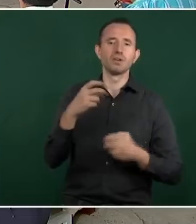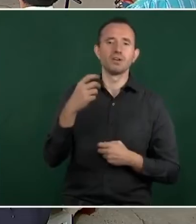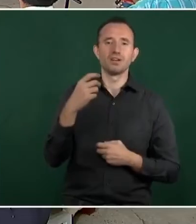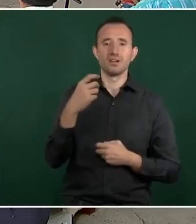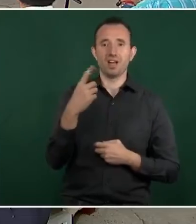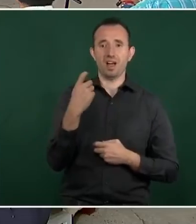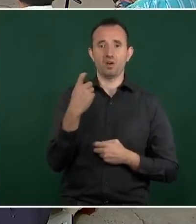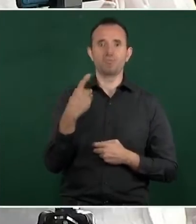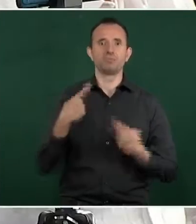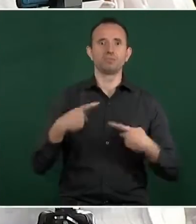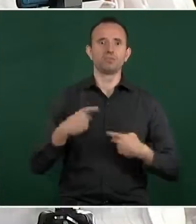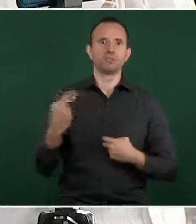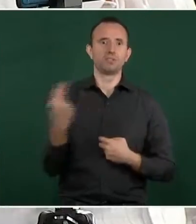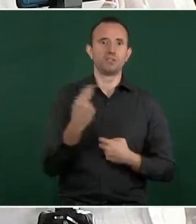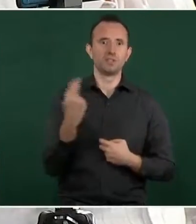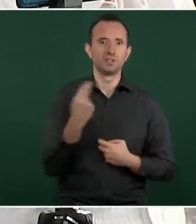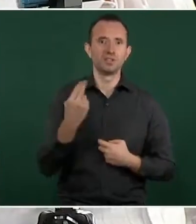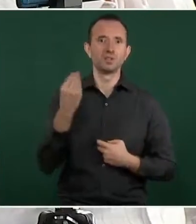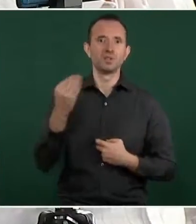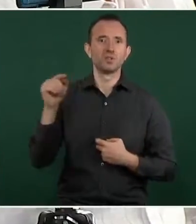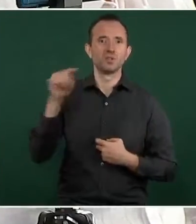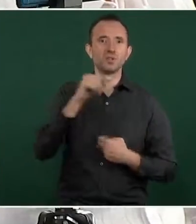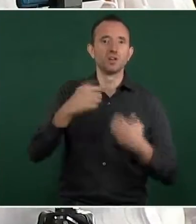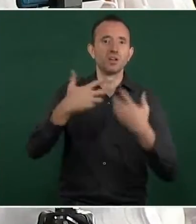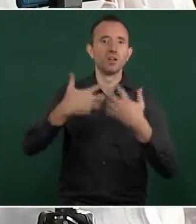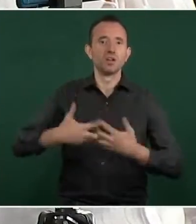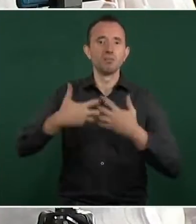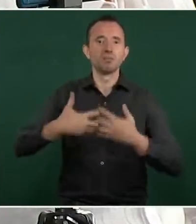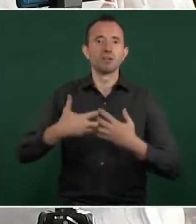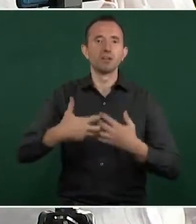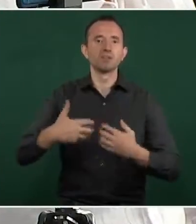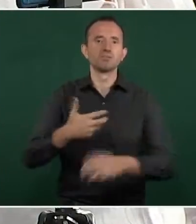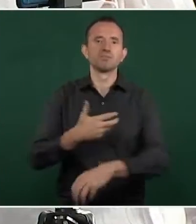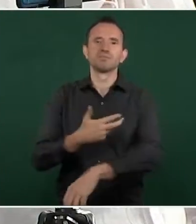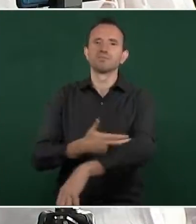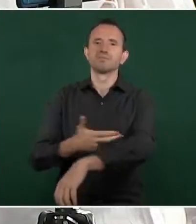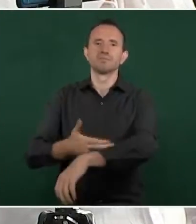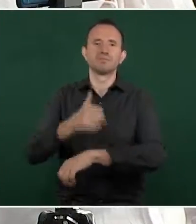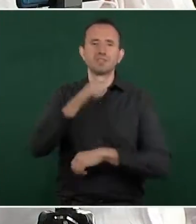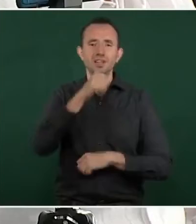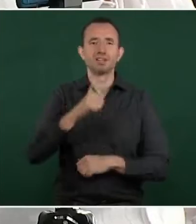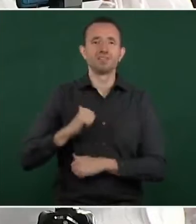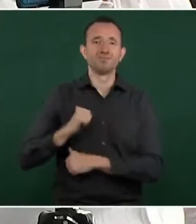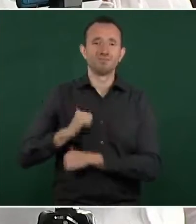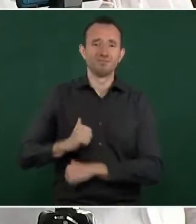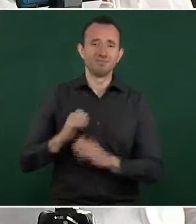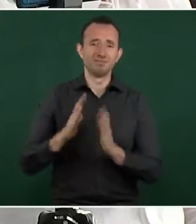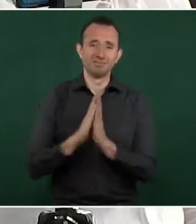que no son honestas, y pues ahí tiene mucho que verla con agua. Ya por último,